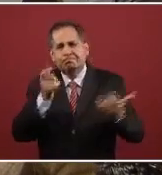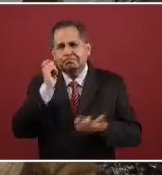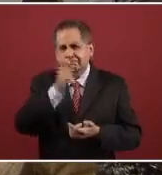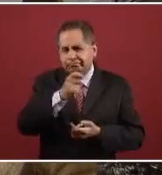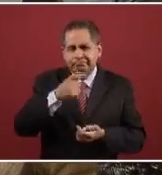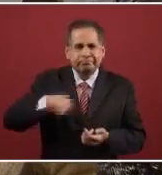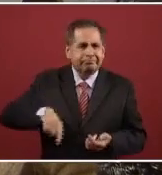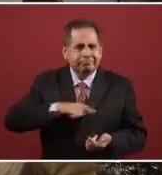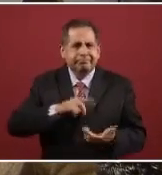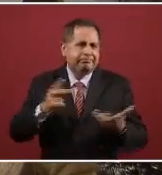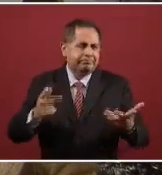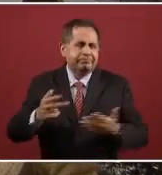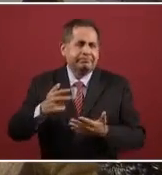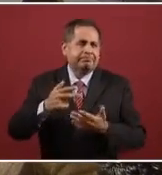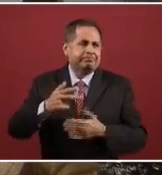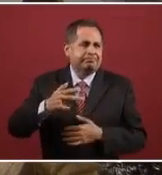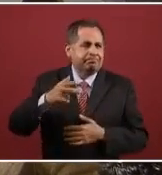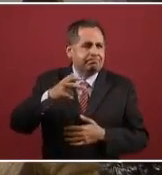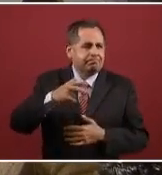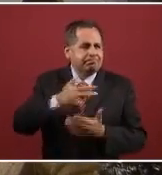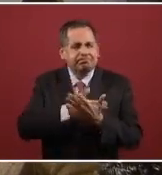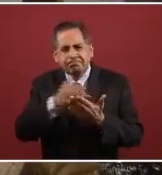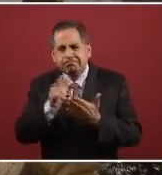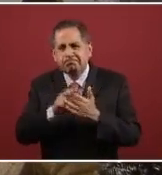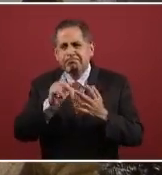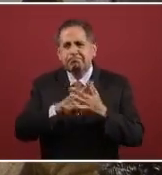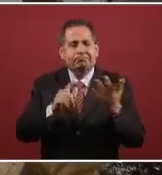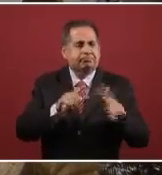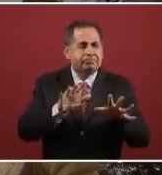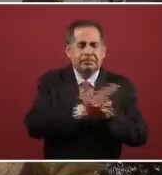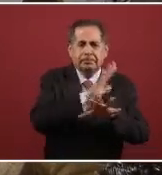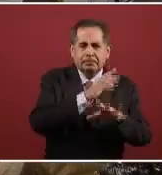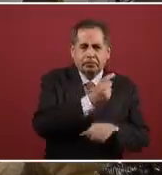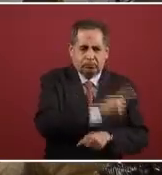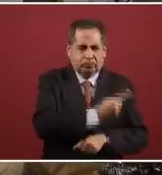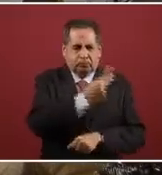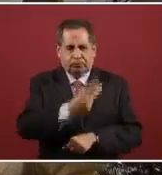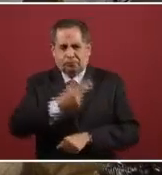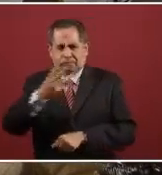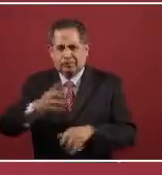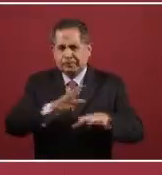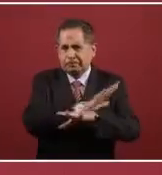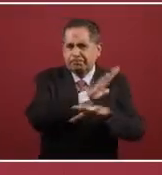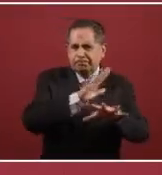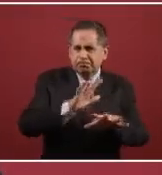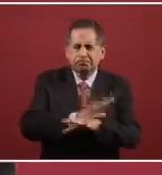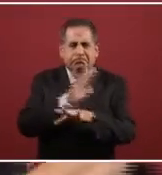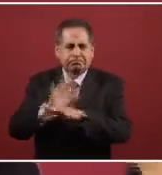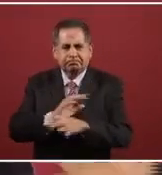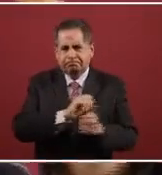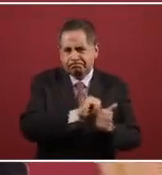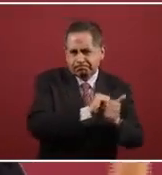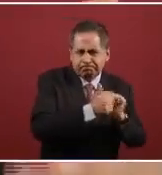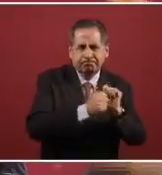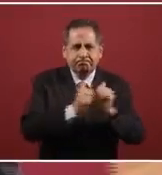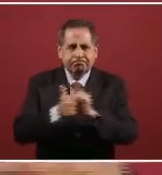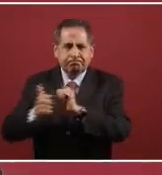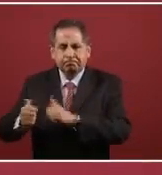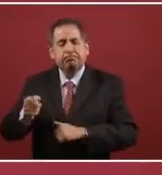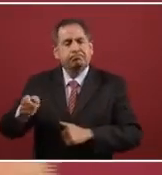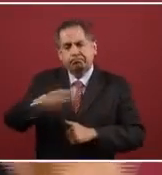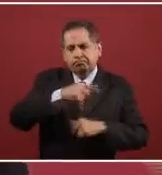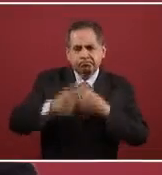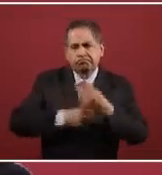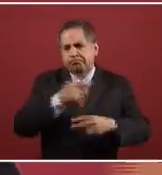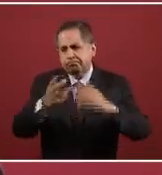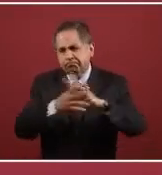de nuestros héroes de las tres transformaciones que ellos están organizando para explicarle a